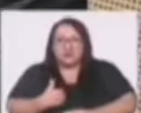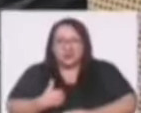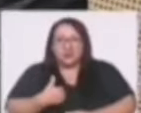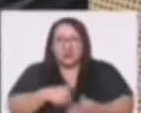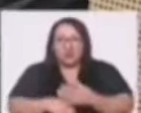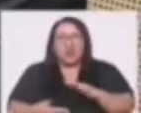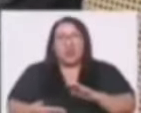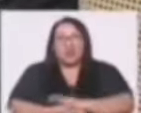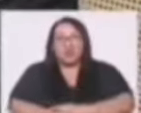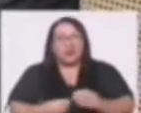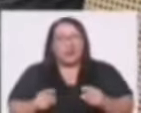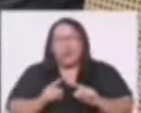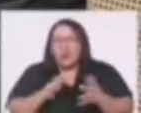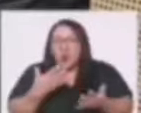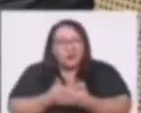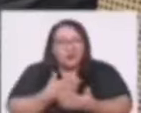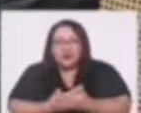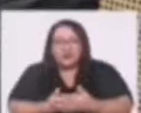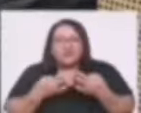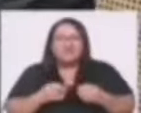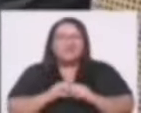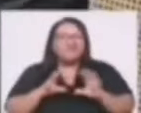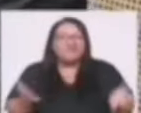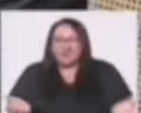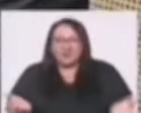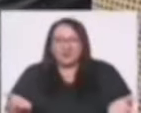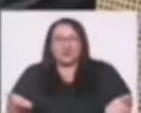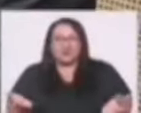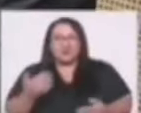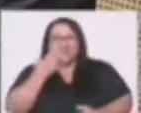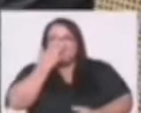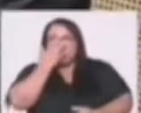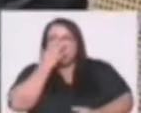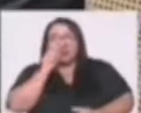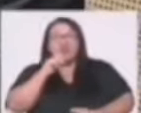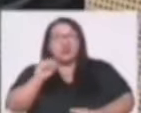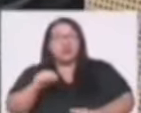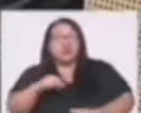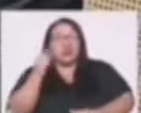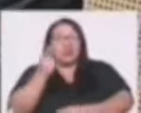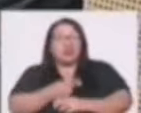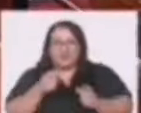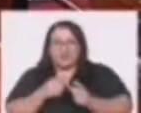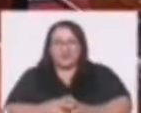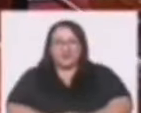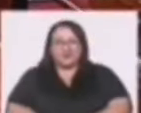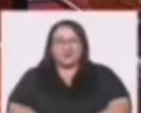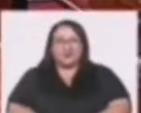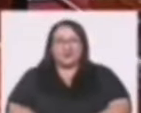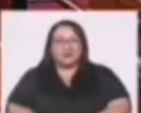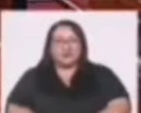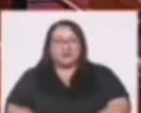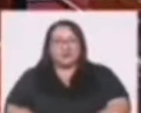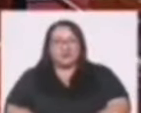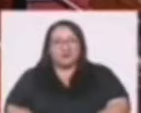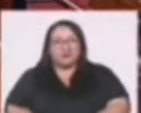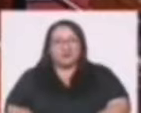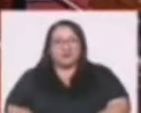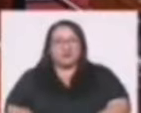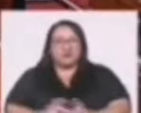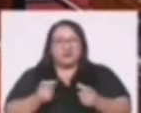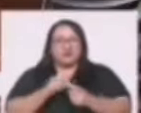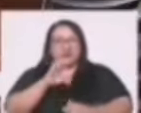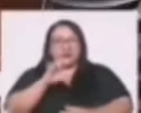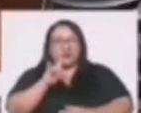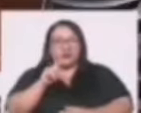debería ser archivada porque no hay sustento jurídico que justifique una denuncia de esta naturaleza. Tiene esa palabra el congresista